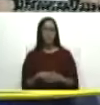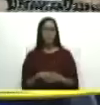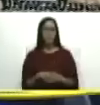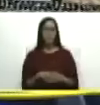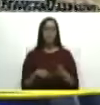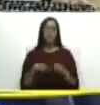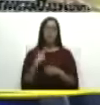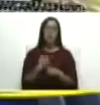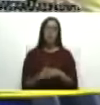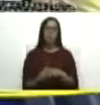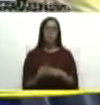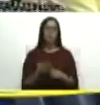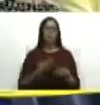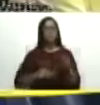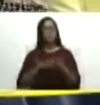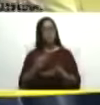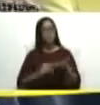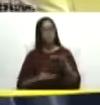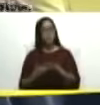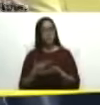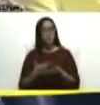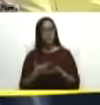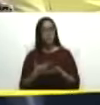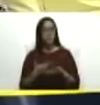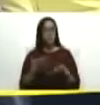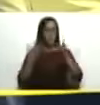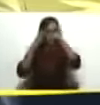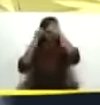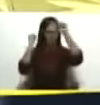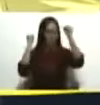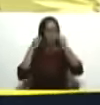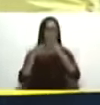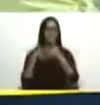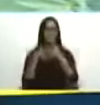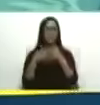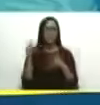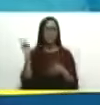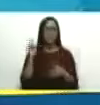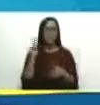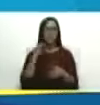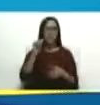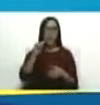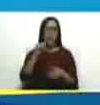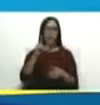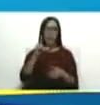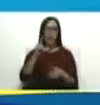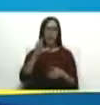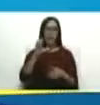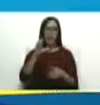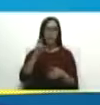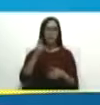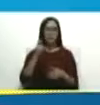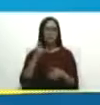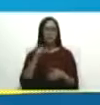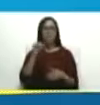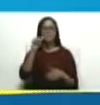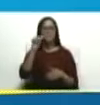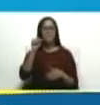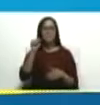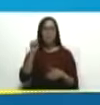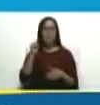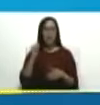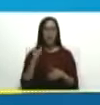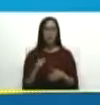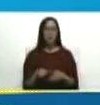Luego se dio el canje por el diplomático y empresario venezolano Alex Saab. Público y notorio, 20